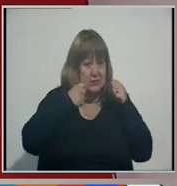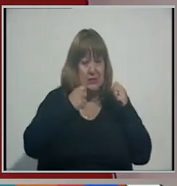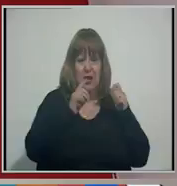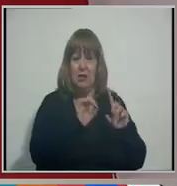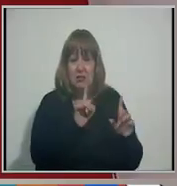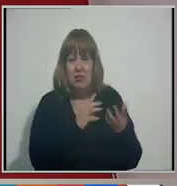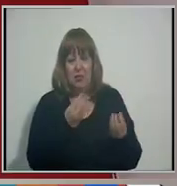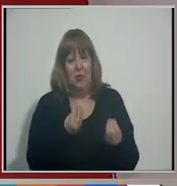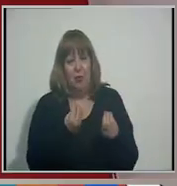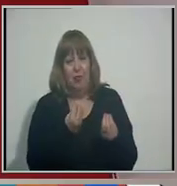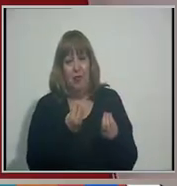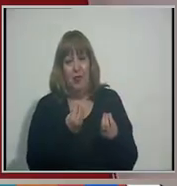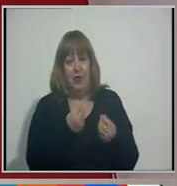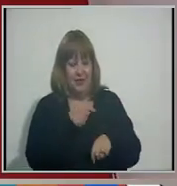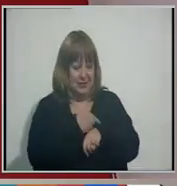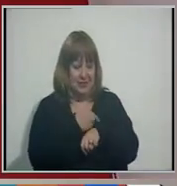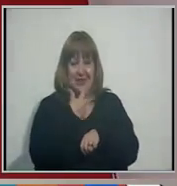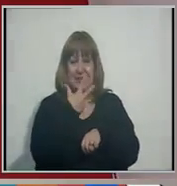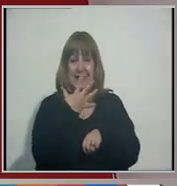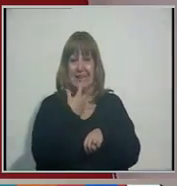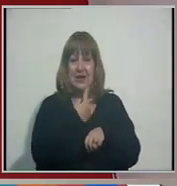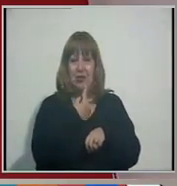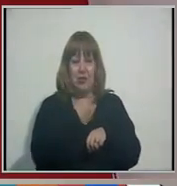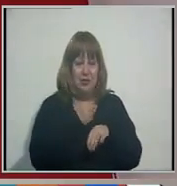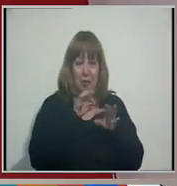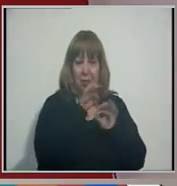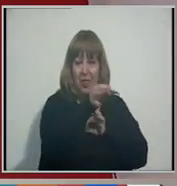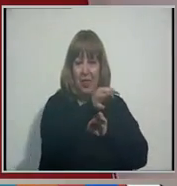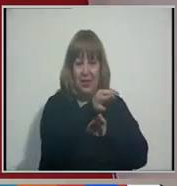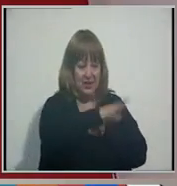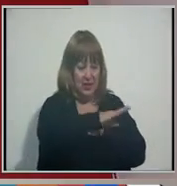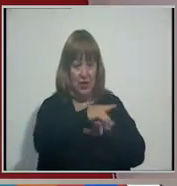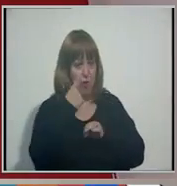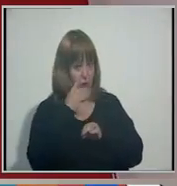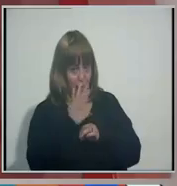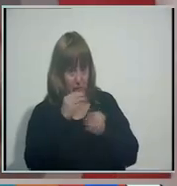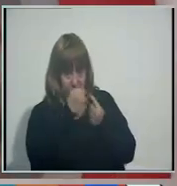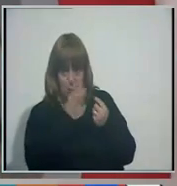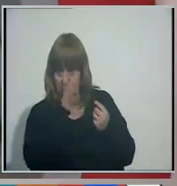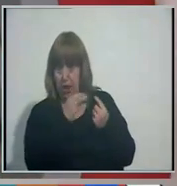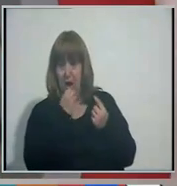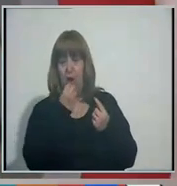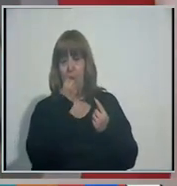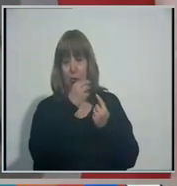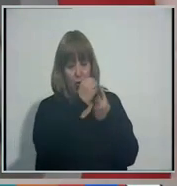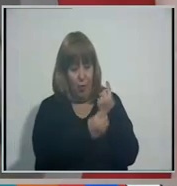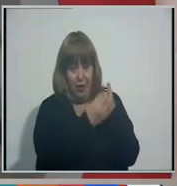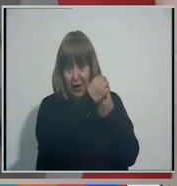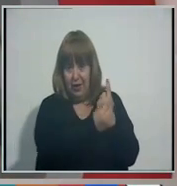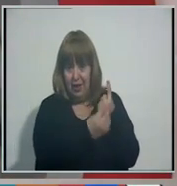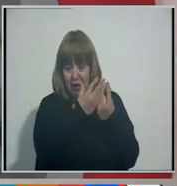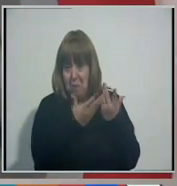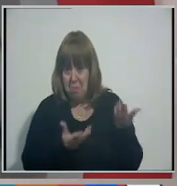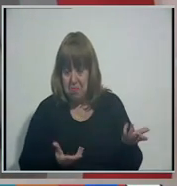no conoces las bananas a 35 minutos del centro de Mendoza, tenemos un problema. Gran problema. Sí. Y mirá, con algo tan chiquitito como es poner